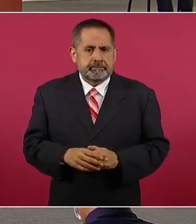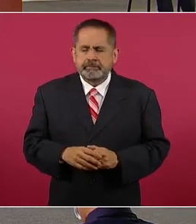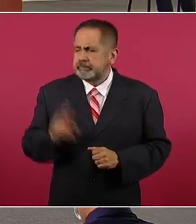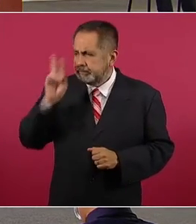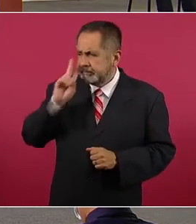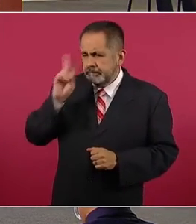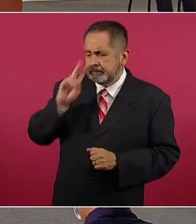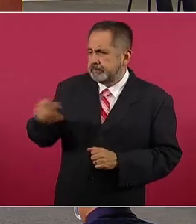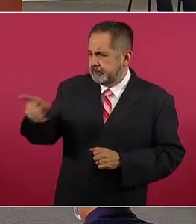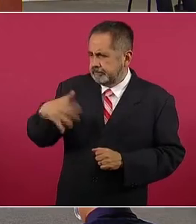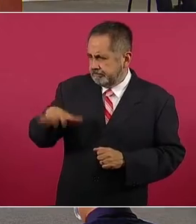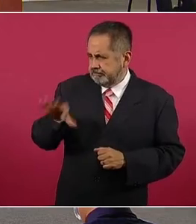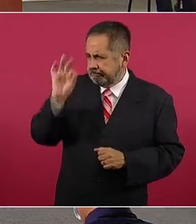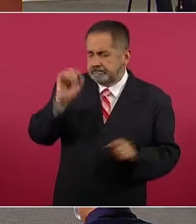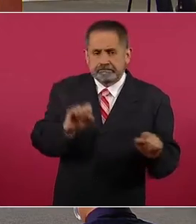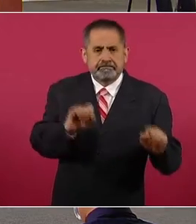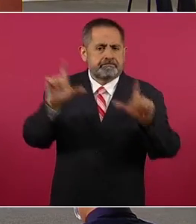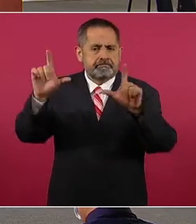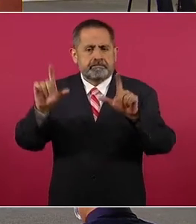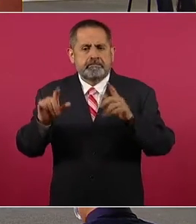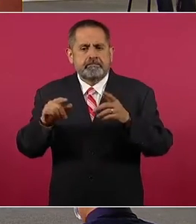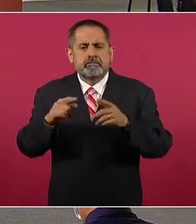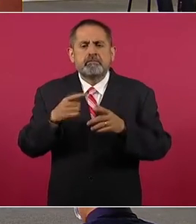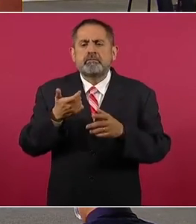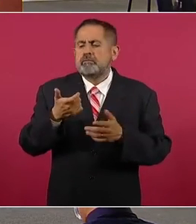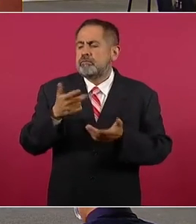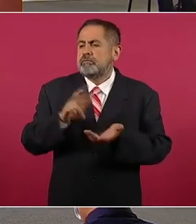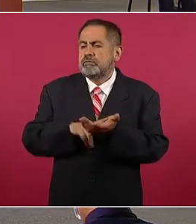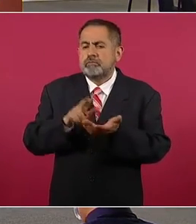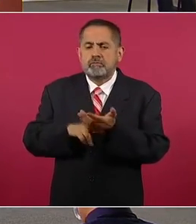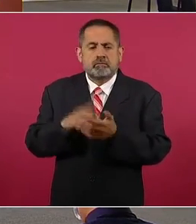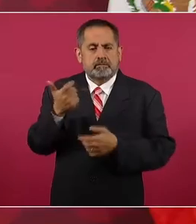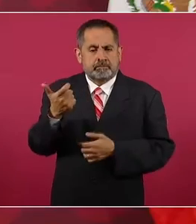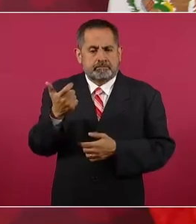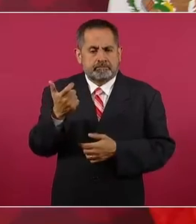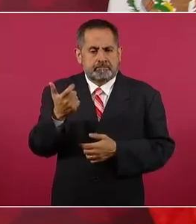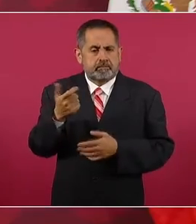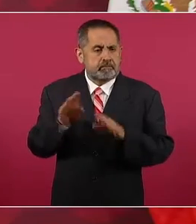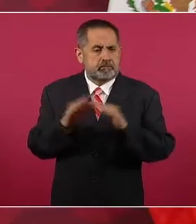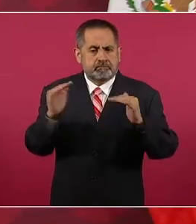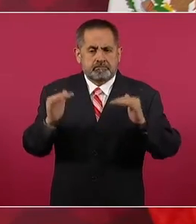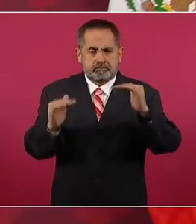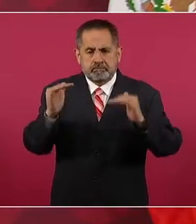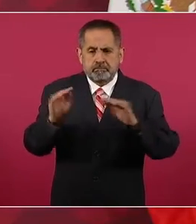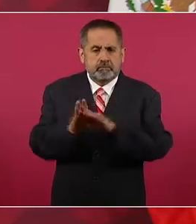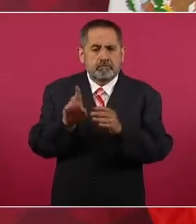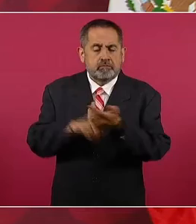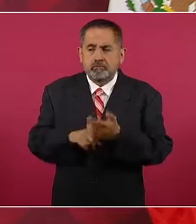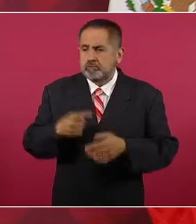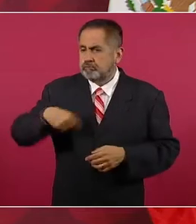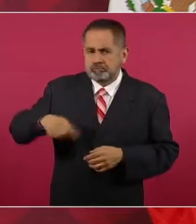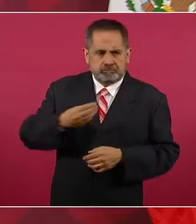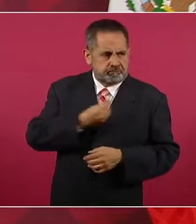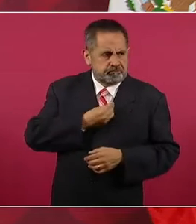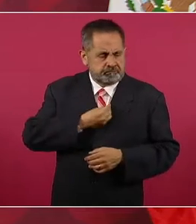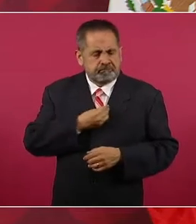gráfica que muestre cómo está nuestro peso y cómo resistimos